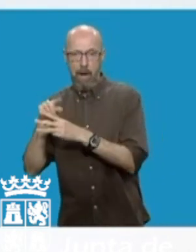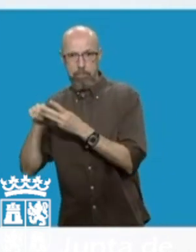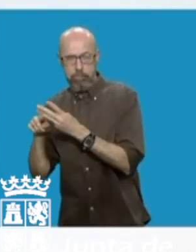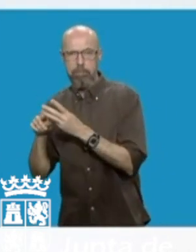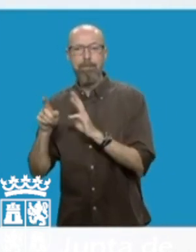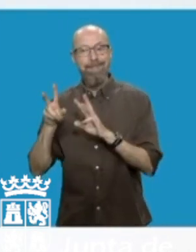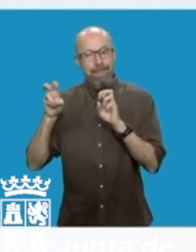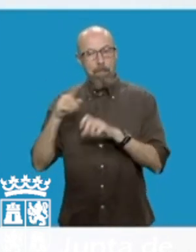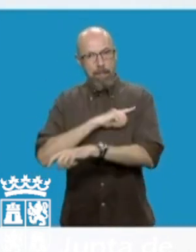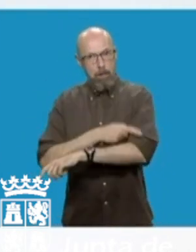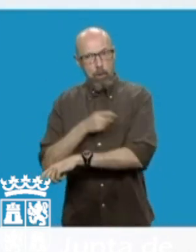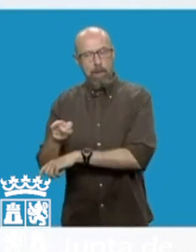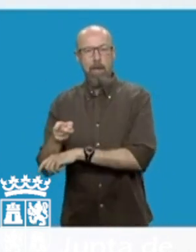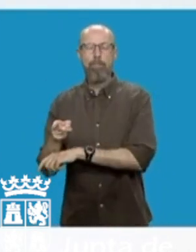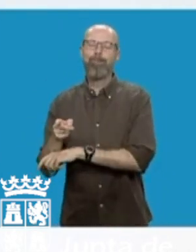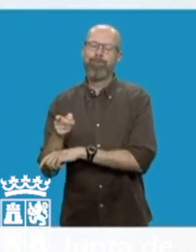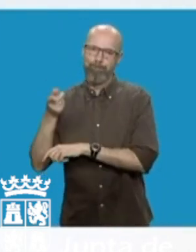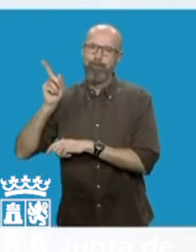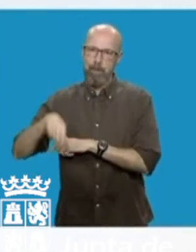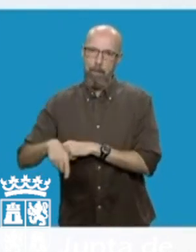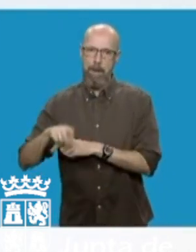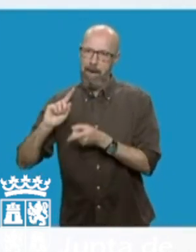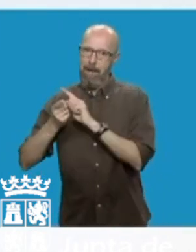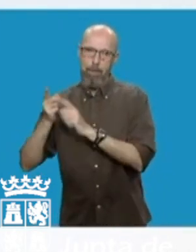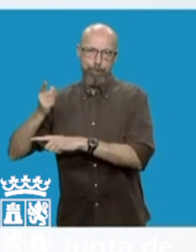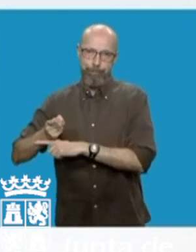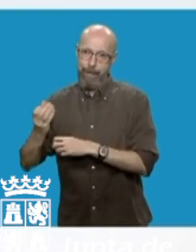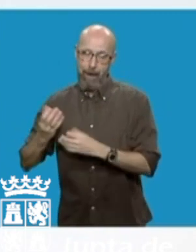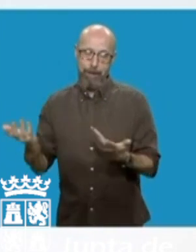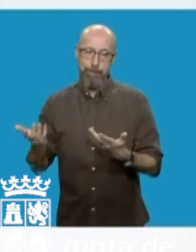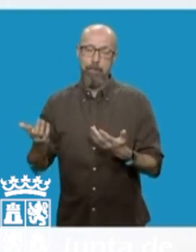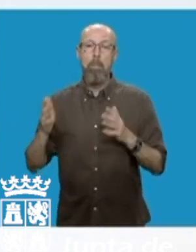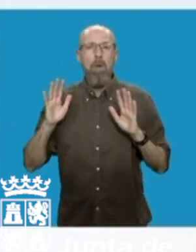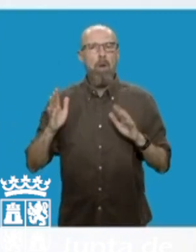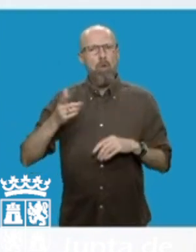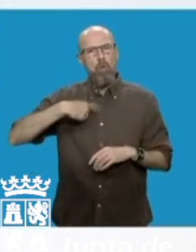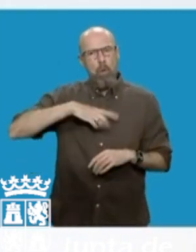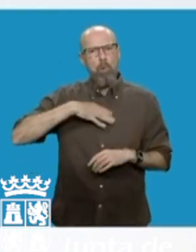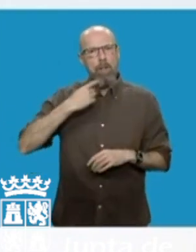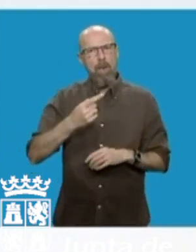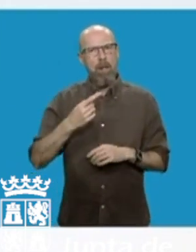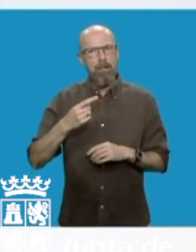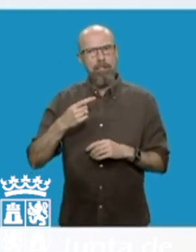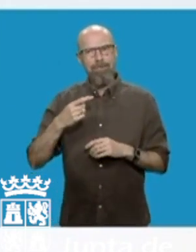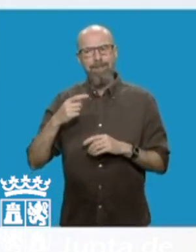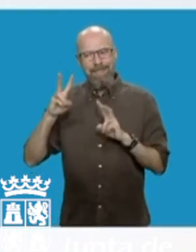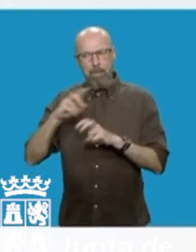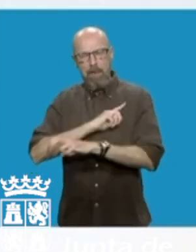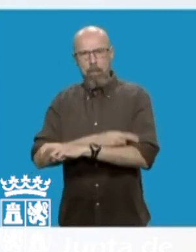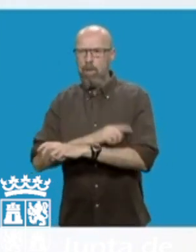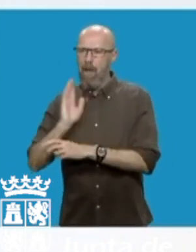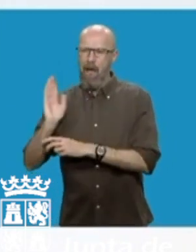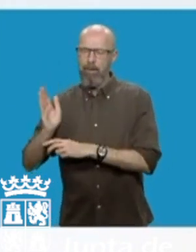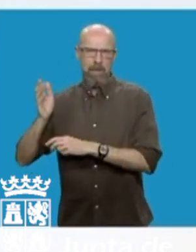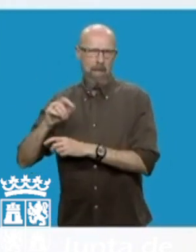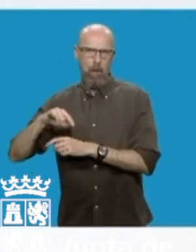deporte, lamentablemente, también no ha sido una excepción. Pero, al contrario, podemos afirmar que es uno de los sectores más afectados. Los entrenamientos,